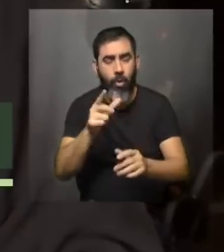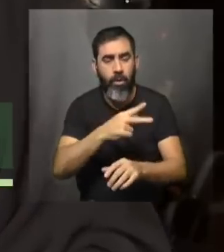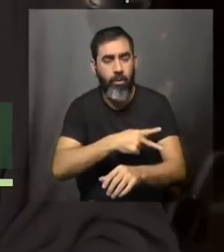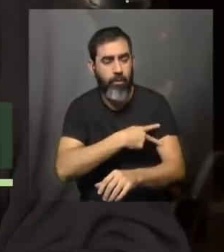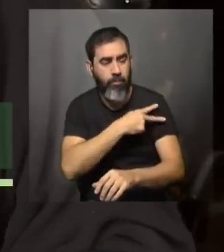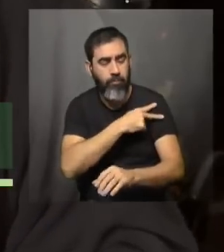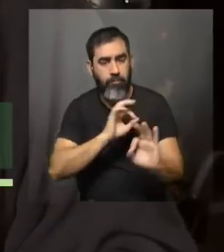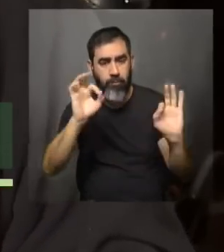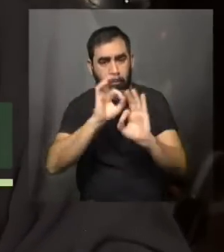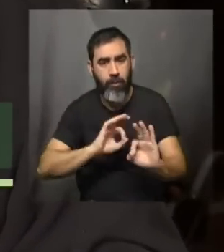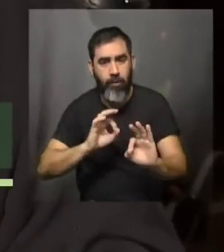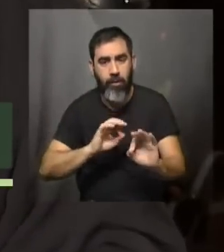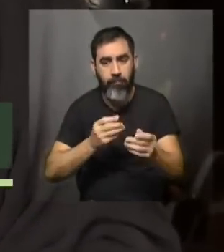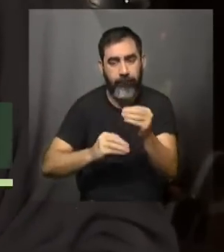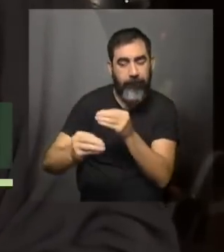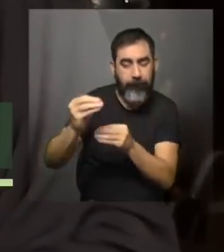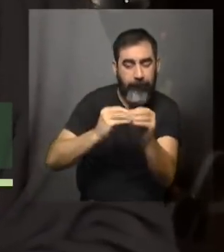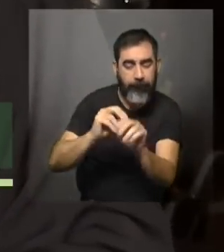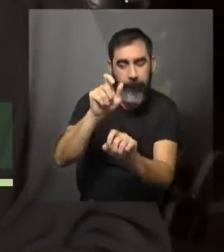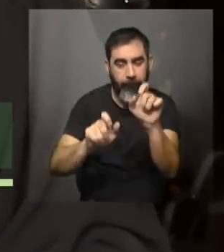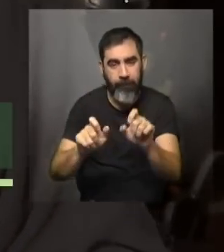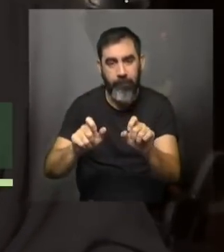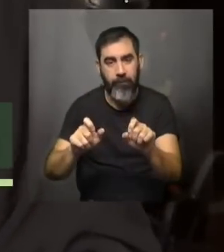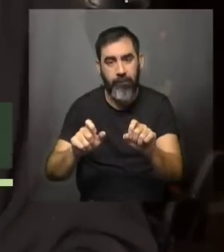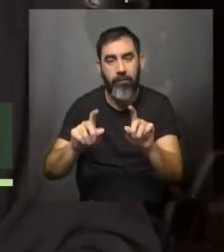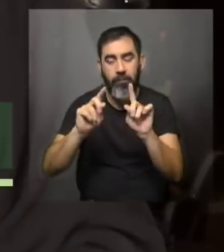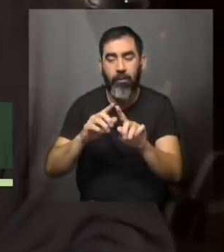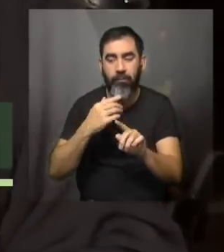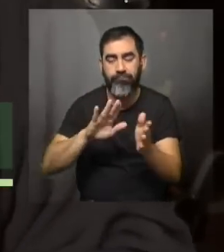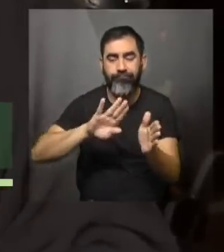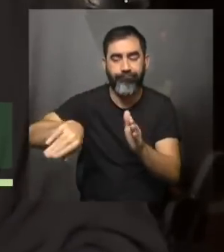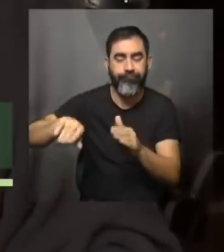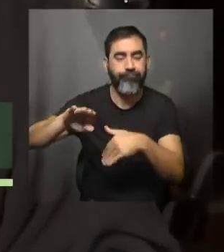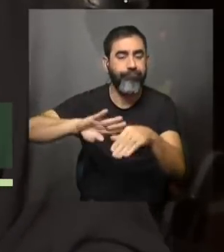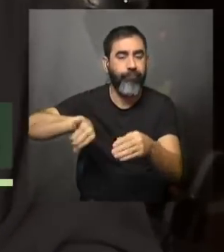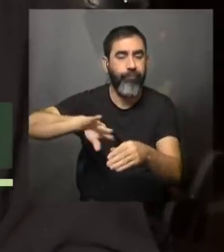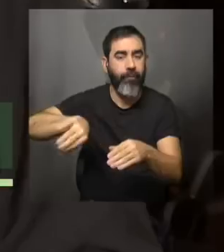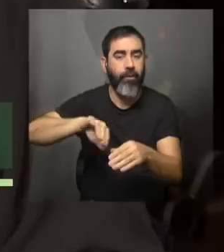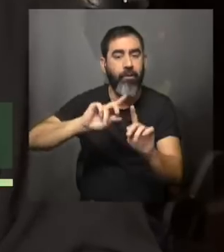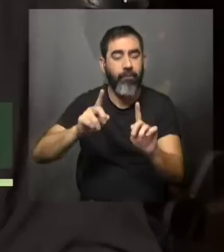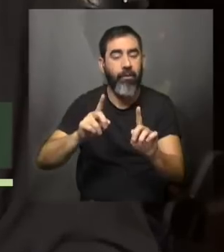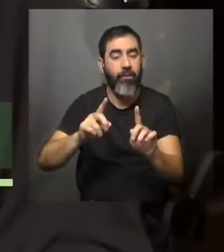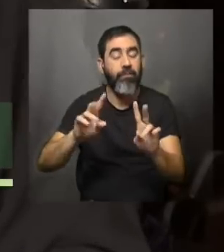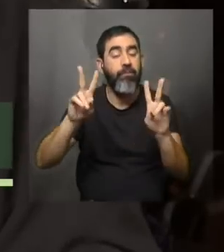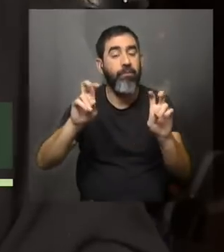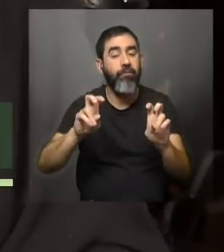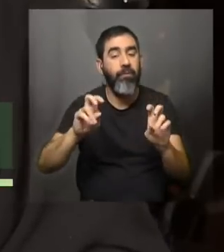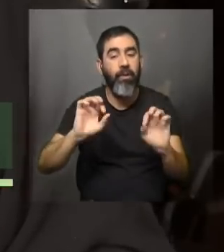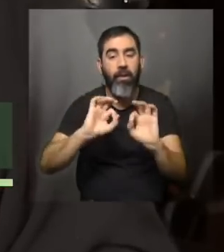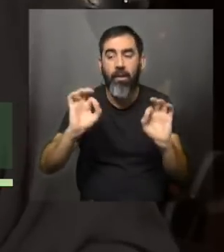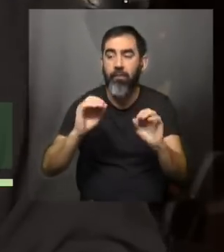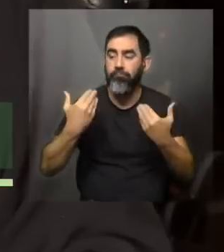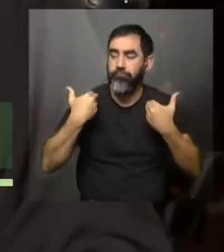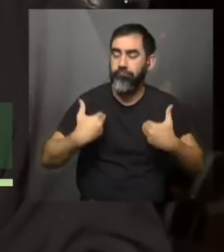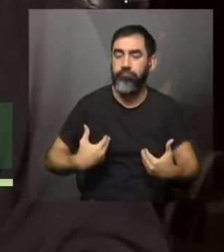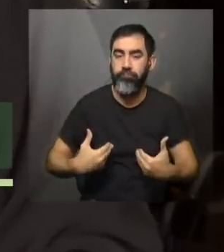administrativa siguen los acomodos y sigue la displicencia sigue una una agresión nacional sin personalidad